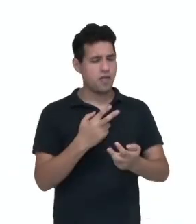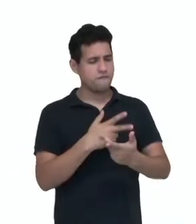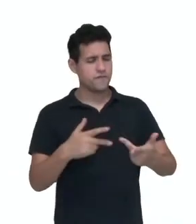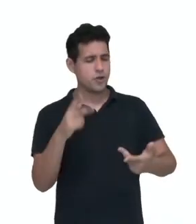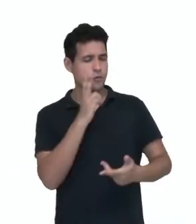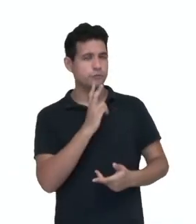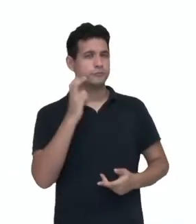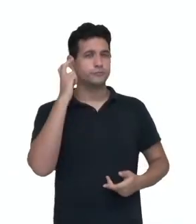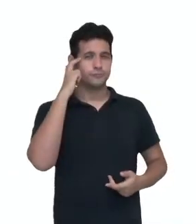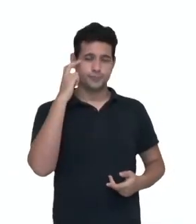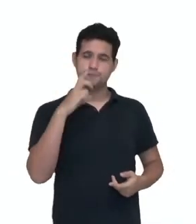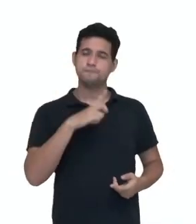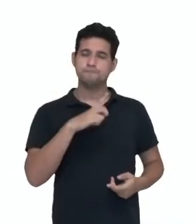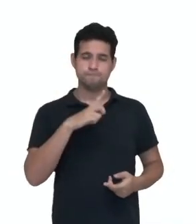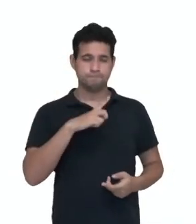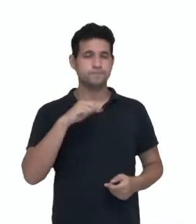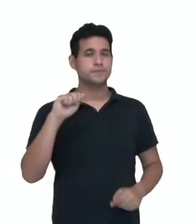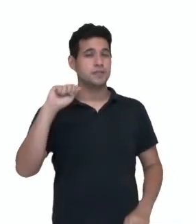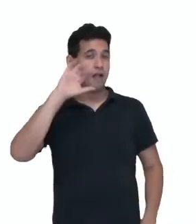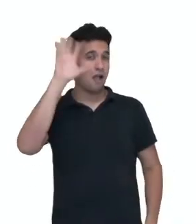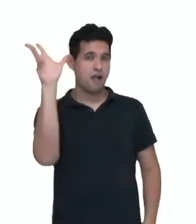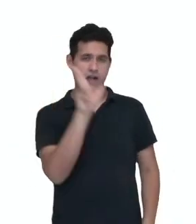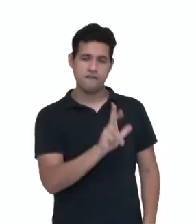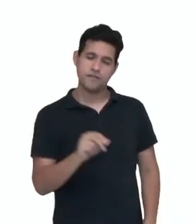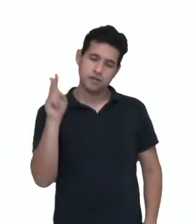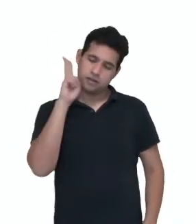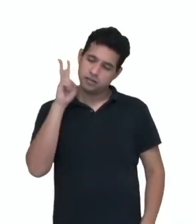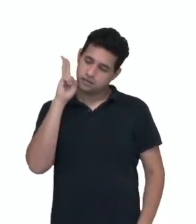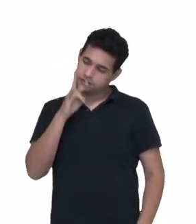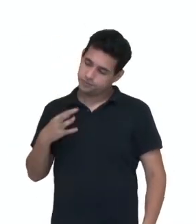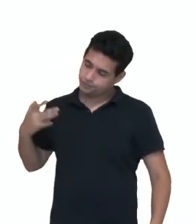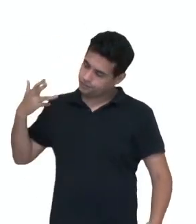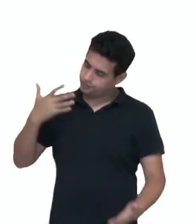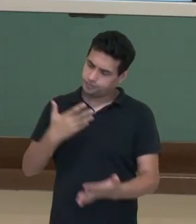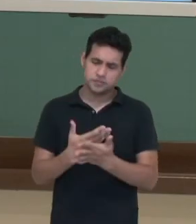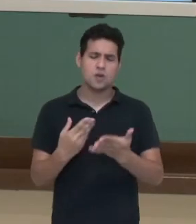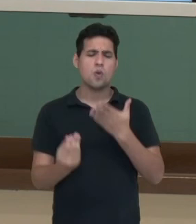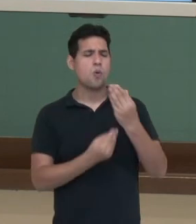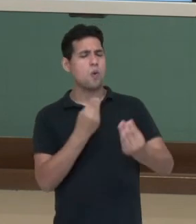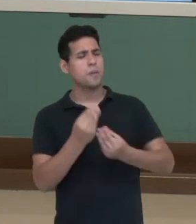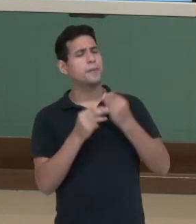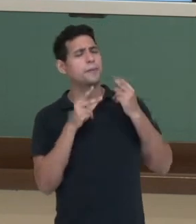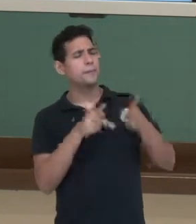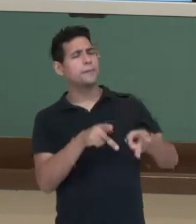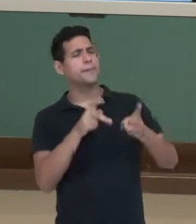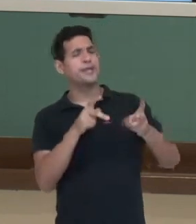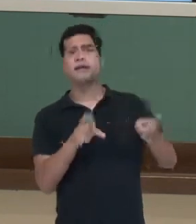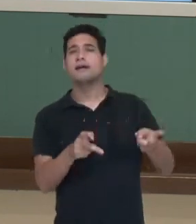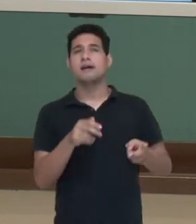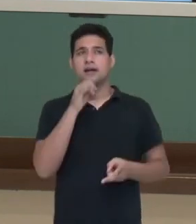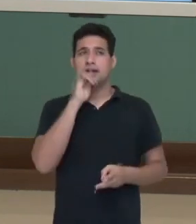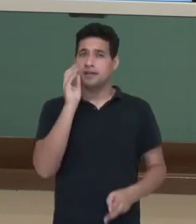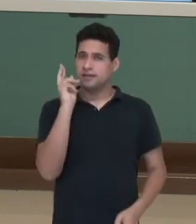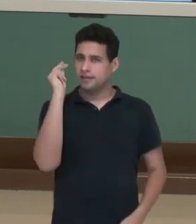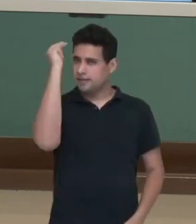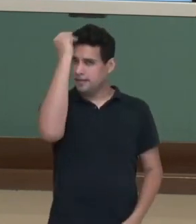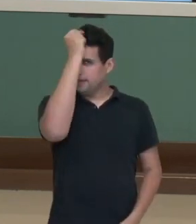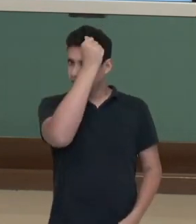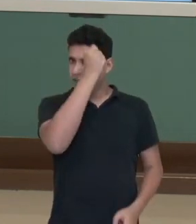culturas de raíz africana y su historia. ¿Cómo se nota eso en el cabello